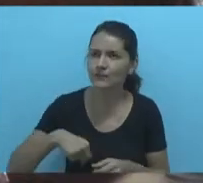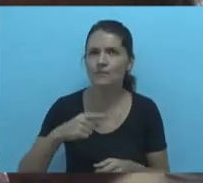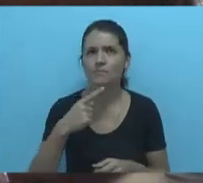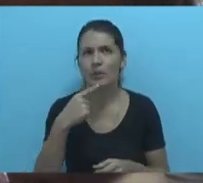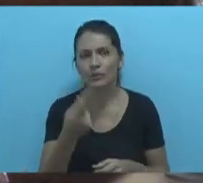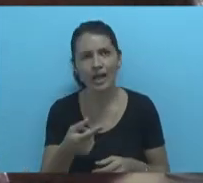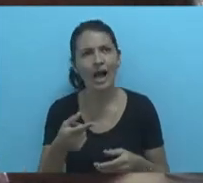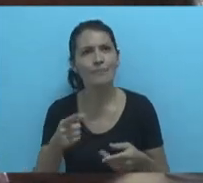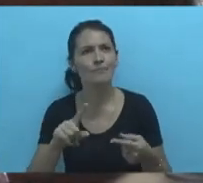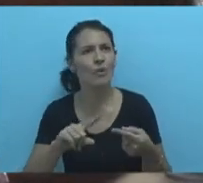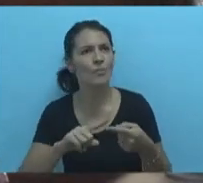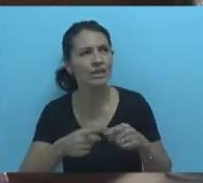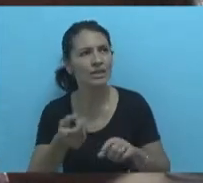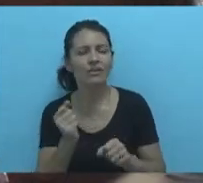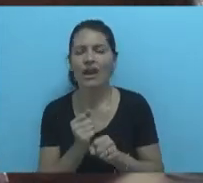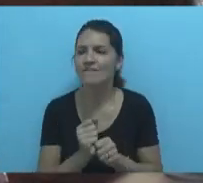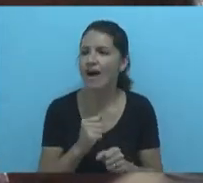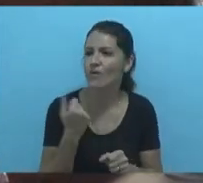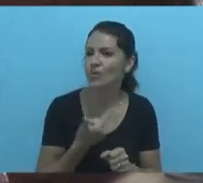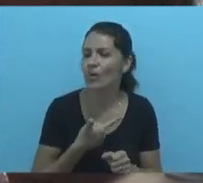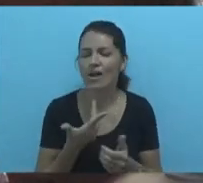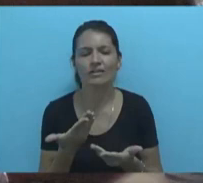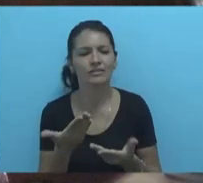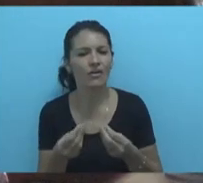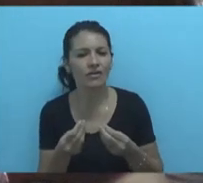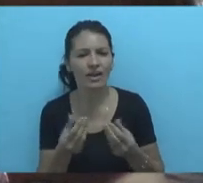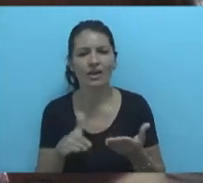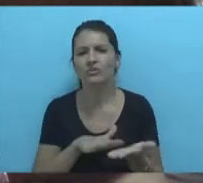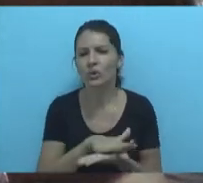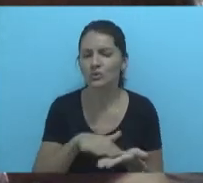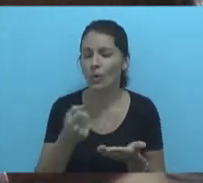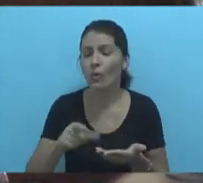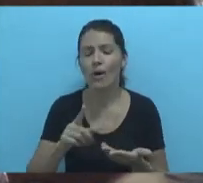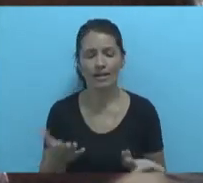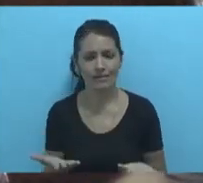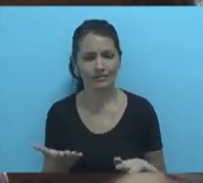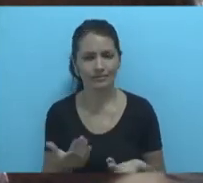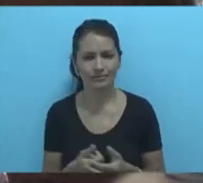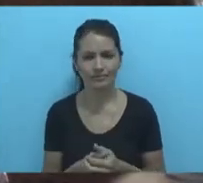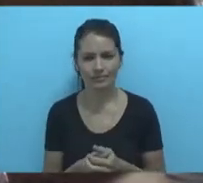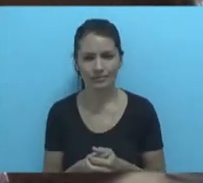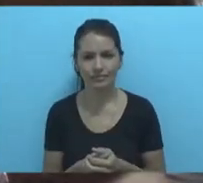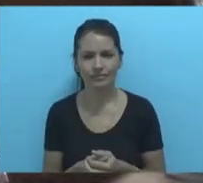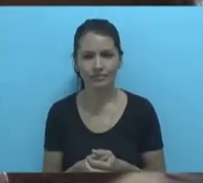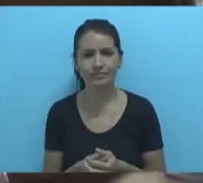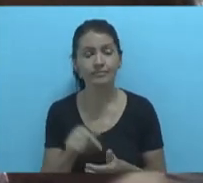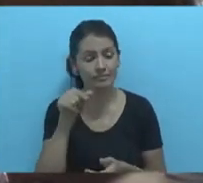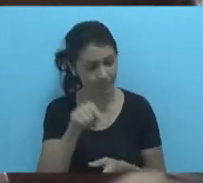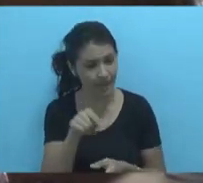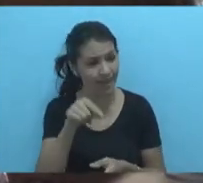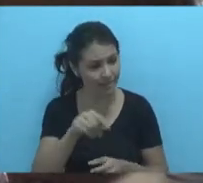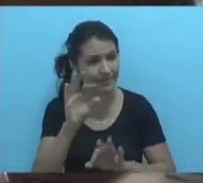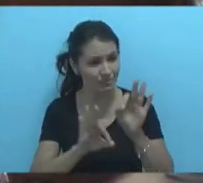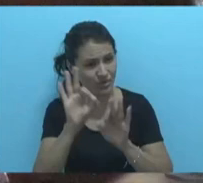nuestra práctica política si no podemos dar respuesta, no podemos resolver algunas de las cuestiones que más deterioran y degradan